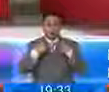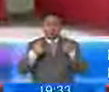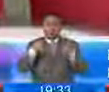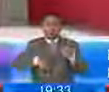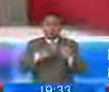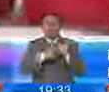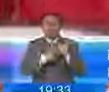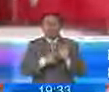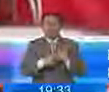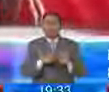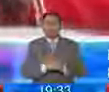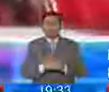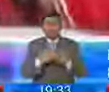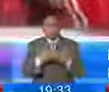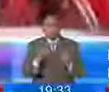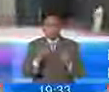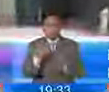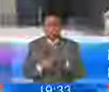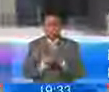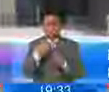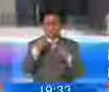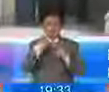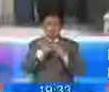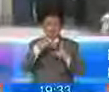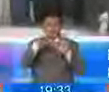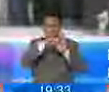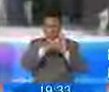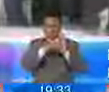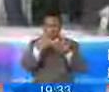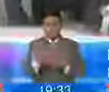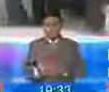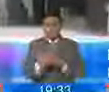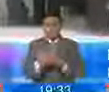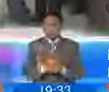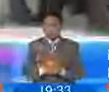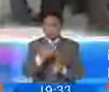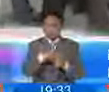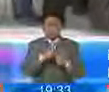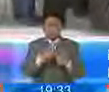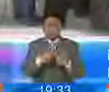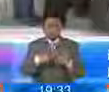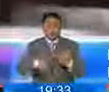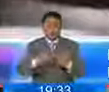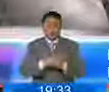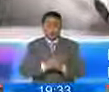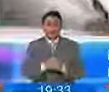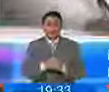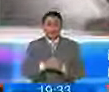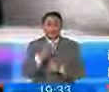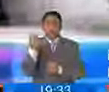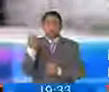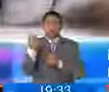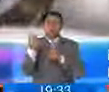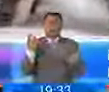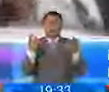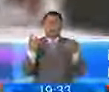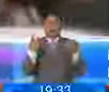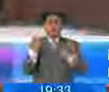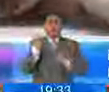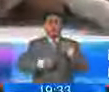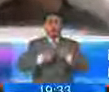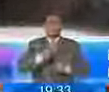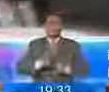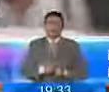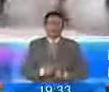informó la apertura de una lista de espera a través de dos postulaciones que se llevarán a cabo del 12 al 15 de mayo y